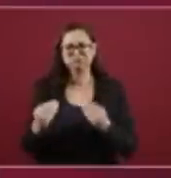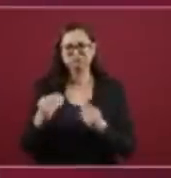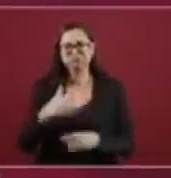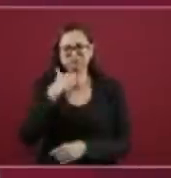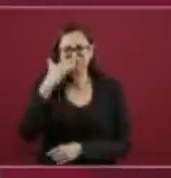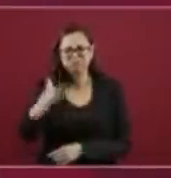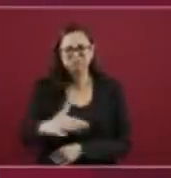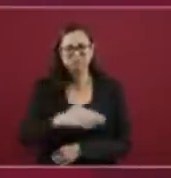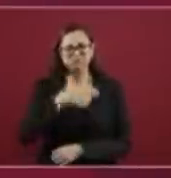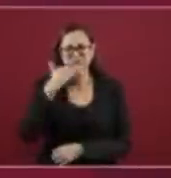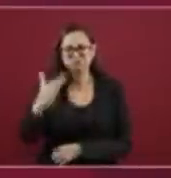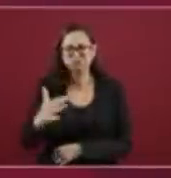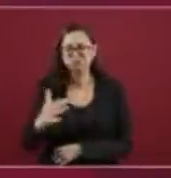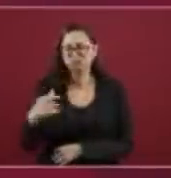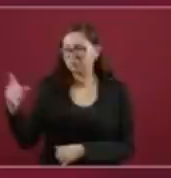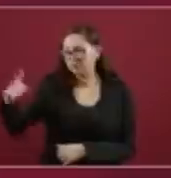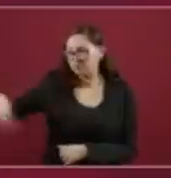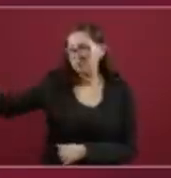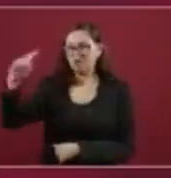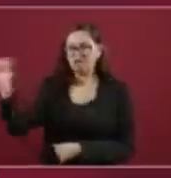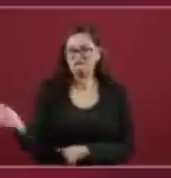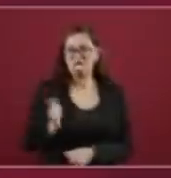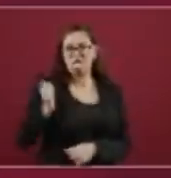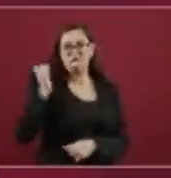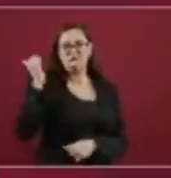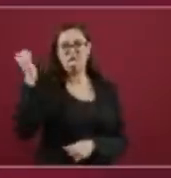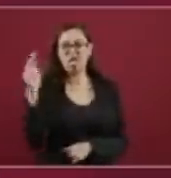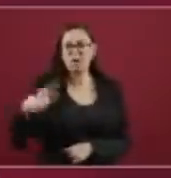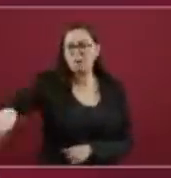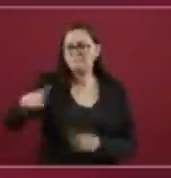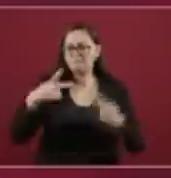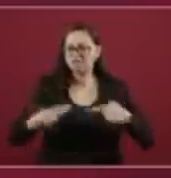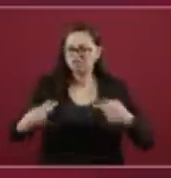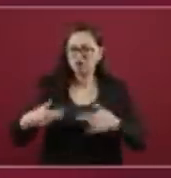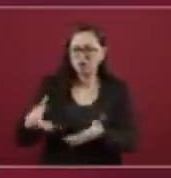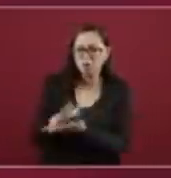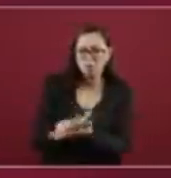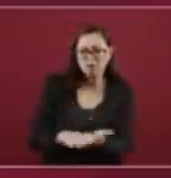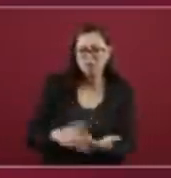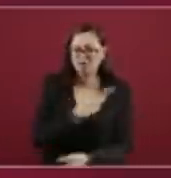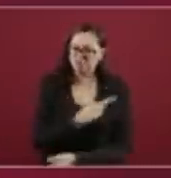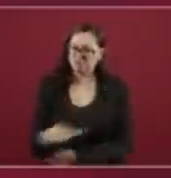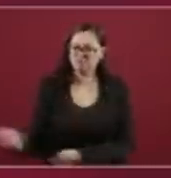Se usaba a la gente, y sobre todo a la gente humilde.